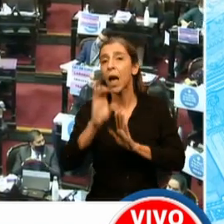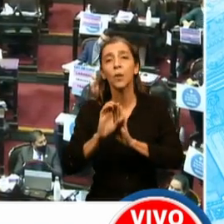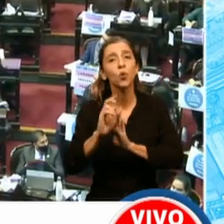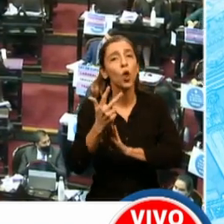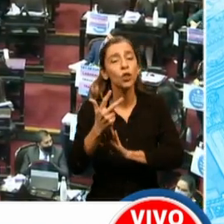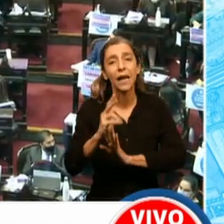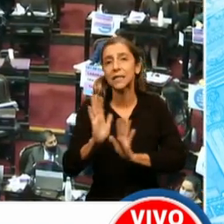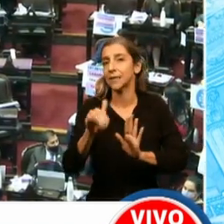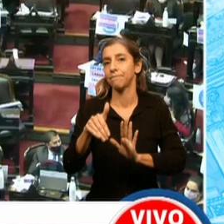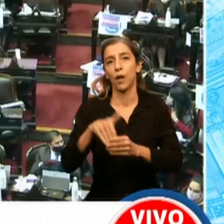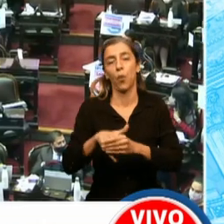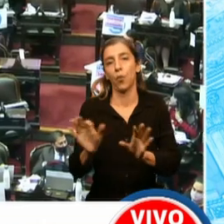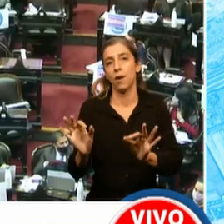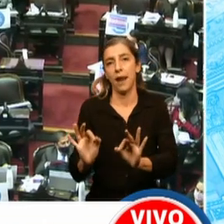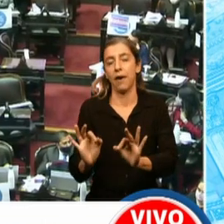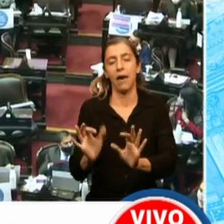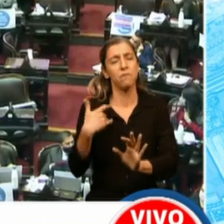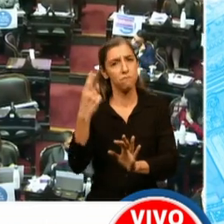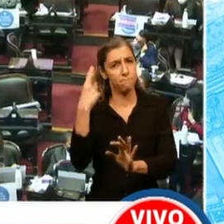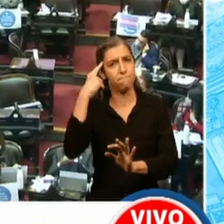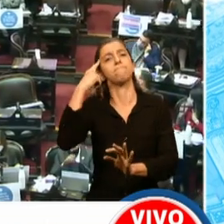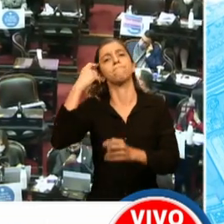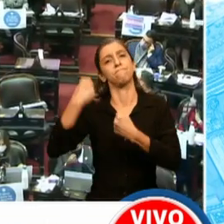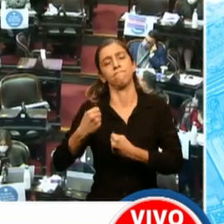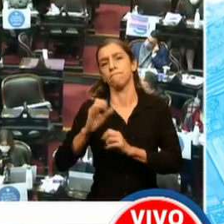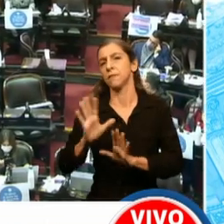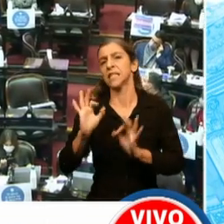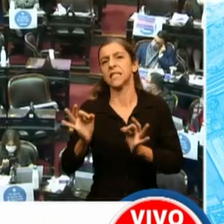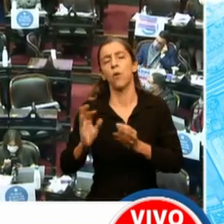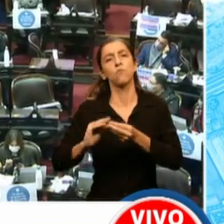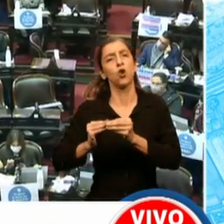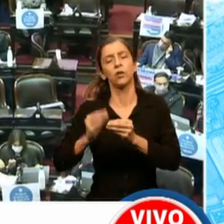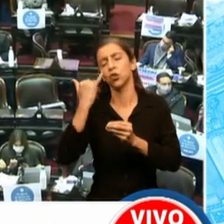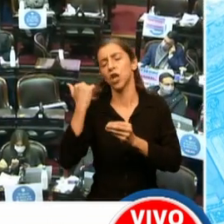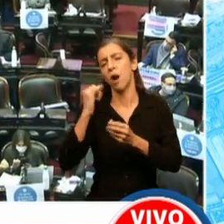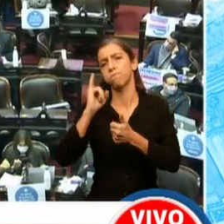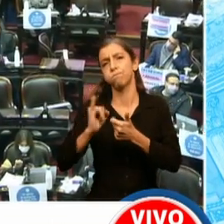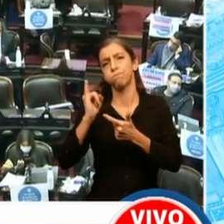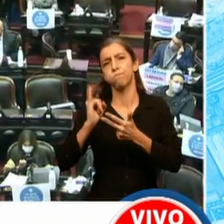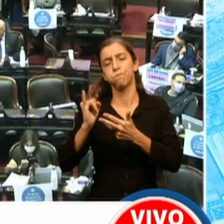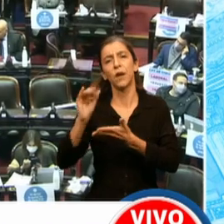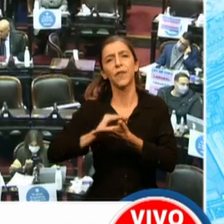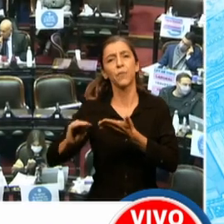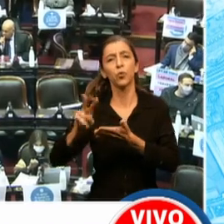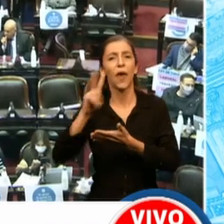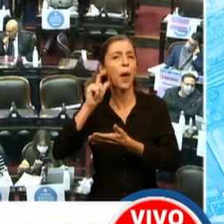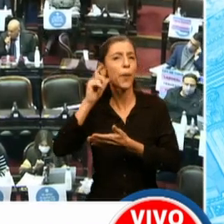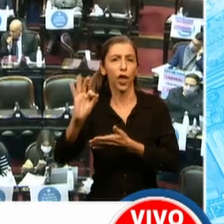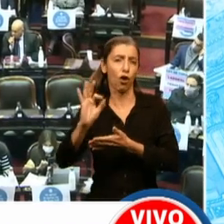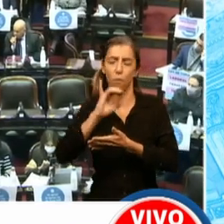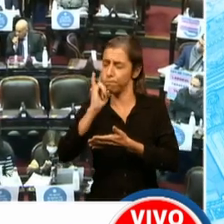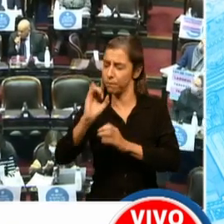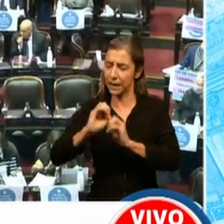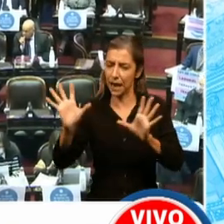3 hacemos por total convicción y lo hacemos por los argumentos que ha expresado la diputada digo no hay